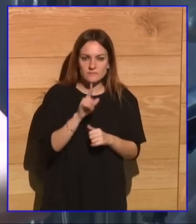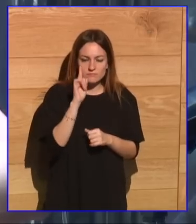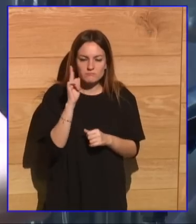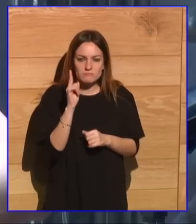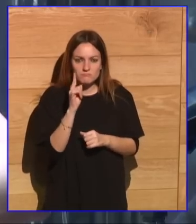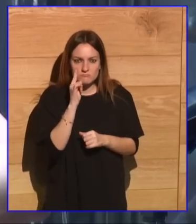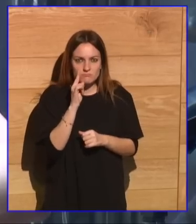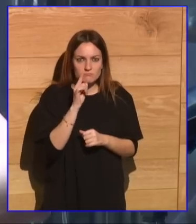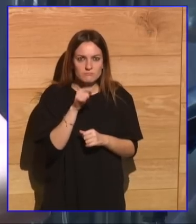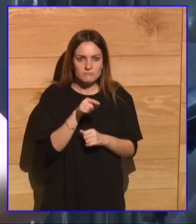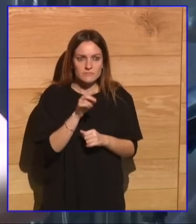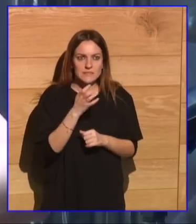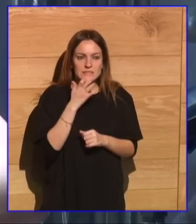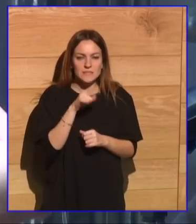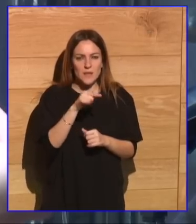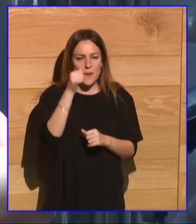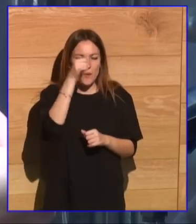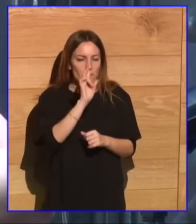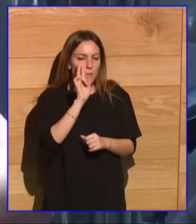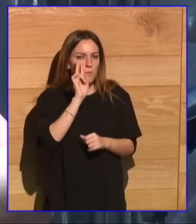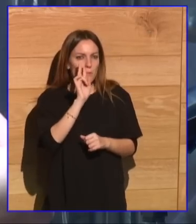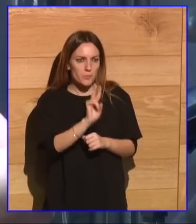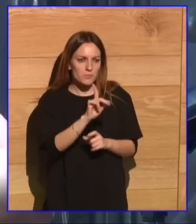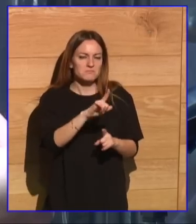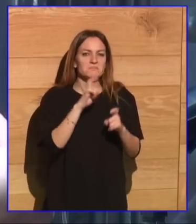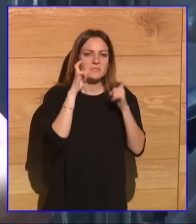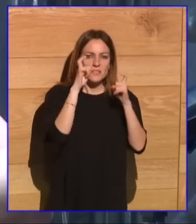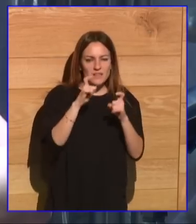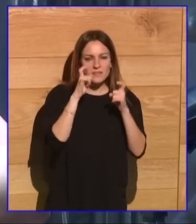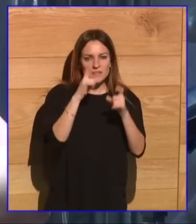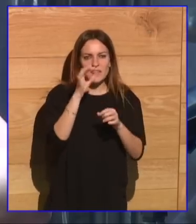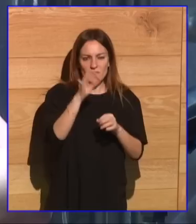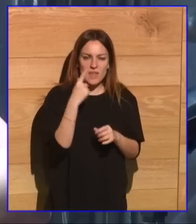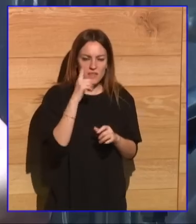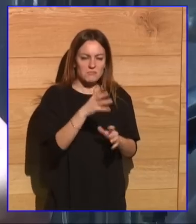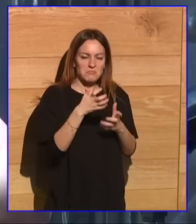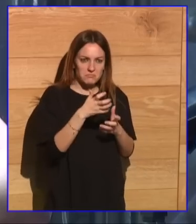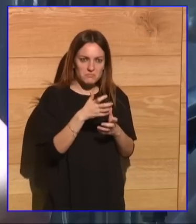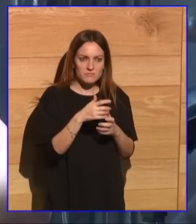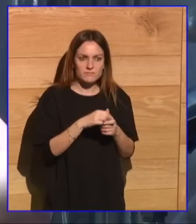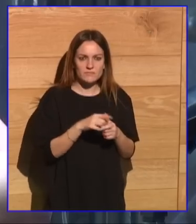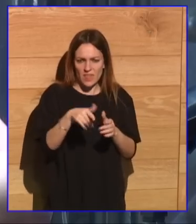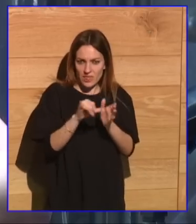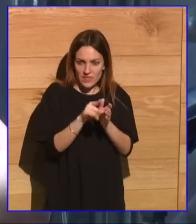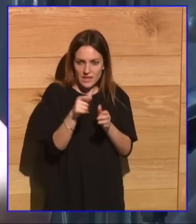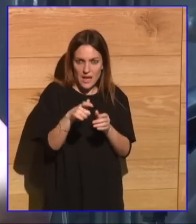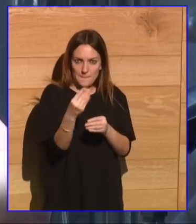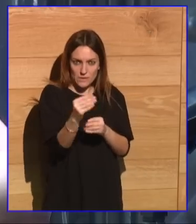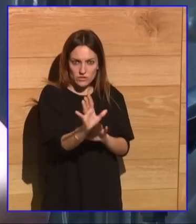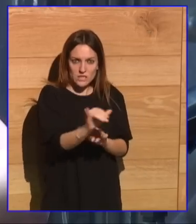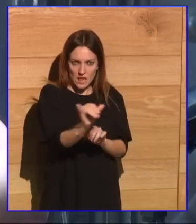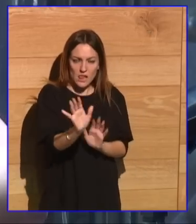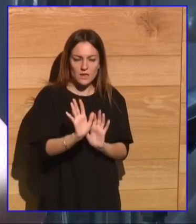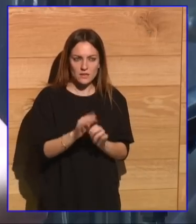cuenta cuando estás viendo a ese hombre que está intentando conseguir la verdad, que él está a medio milímetro de los chavales que están ahí, ¿eh? O sea, que